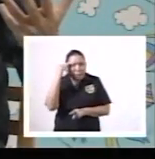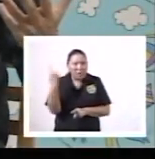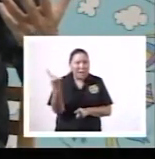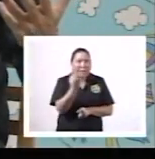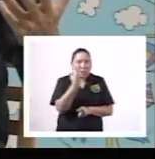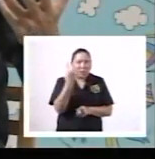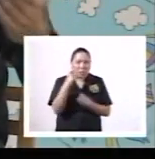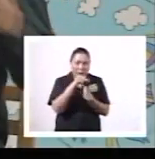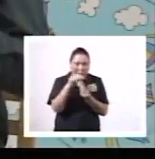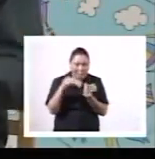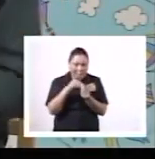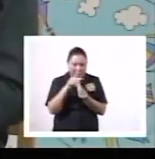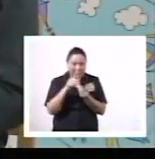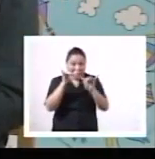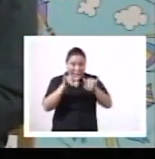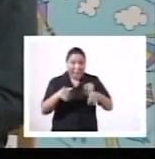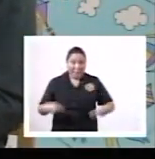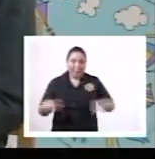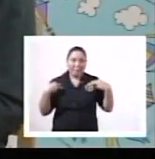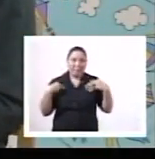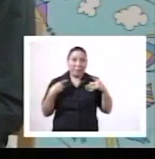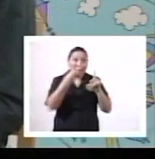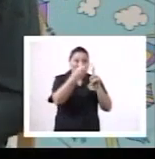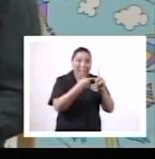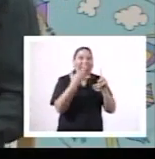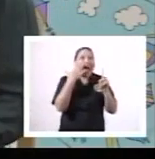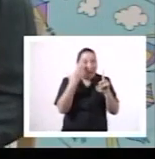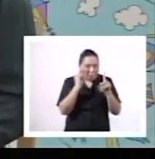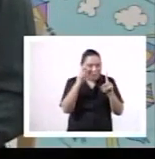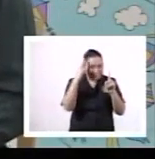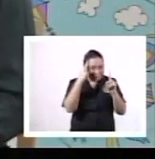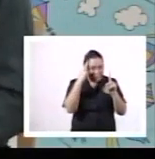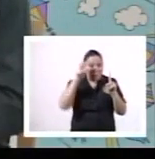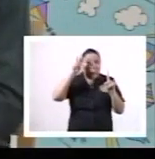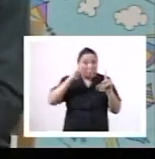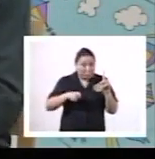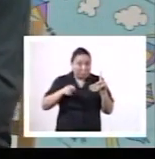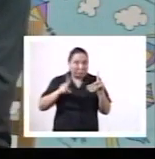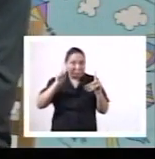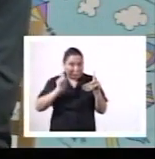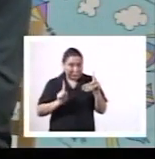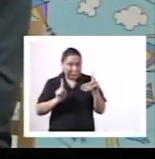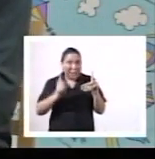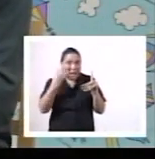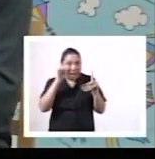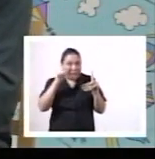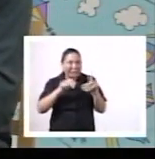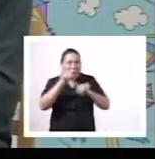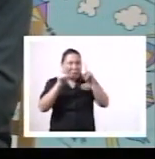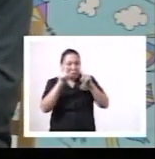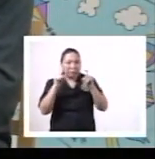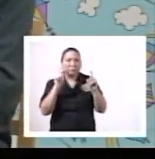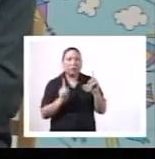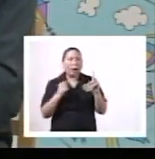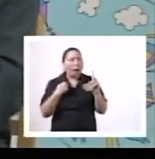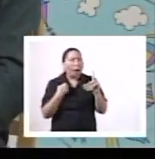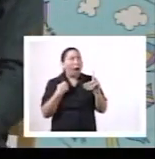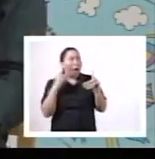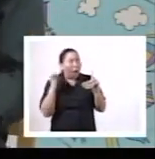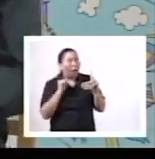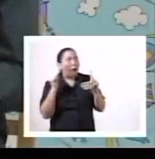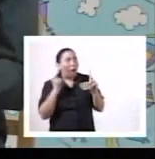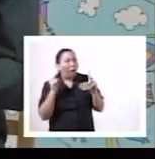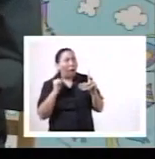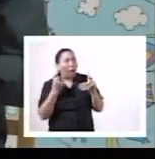queridos. Eso le contó el abuelo a la niña. La niña se quedó sorprendida al escuchar la historia. Al